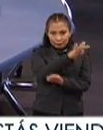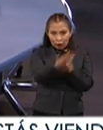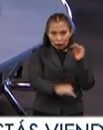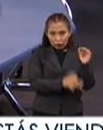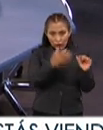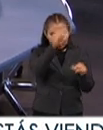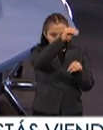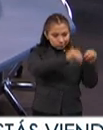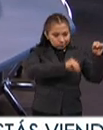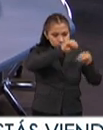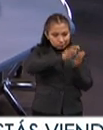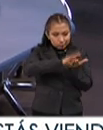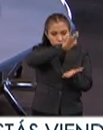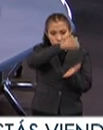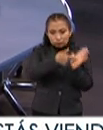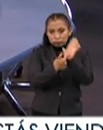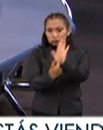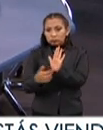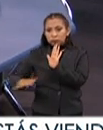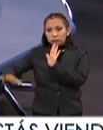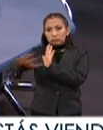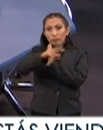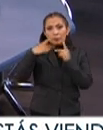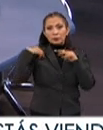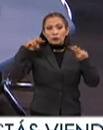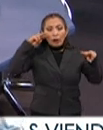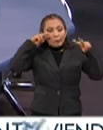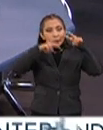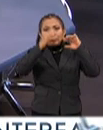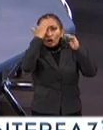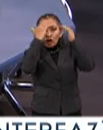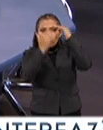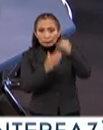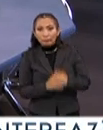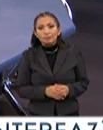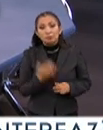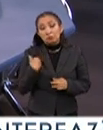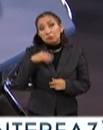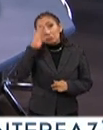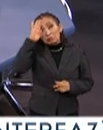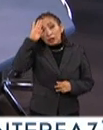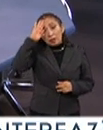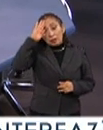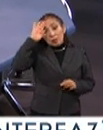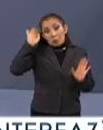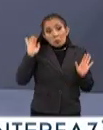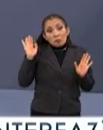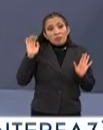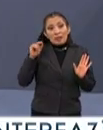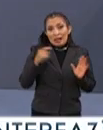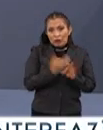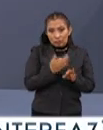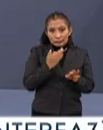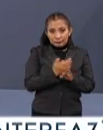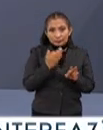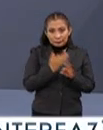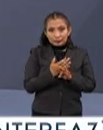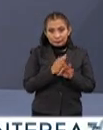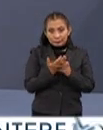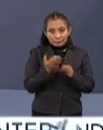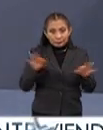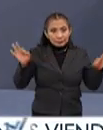que había y abrirlo a la comunidad, pensando en que en estos momentos es